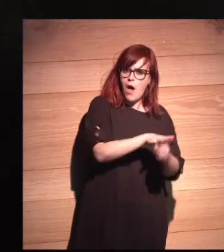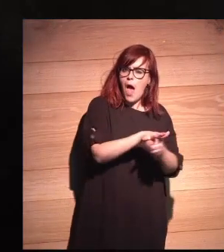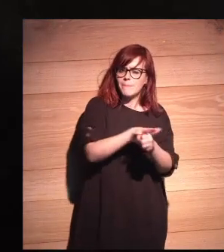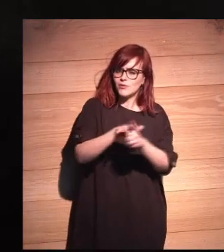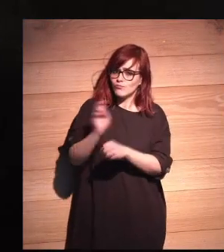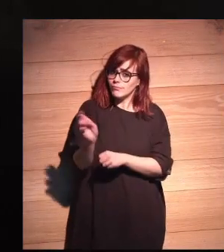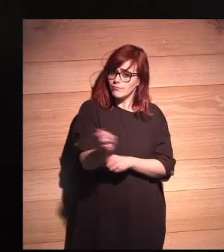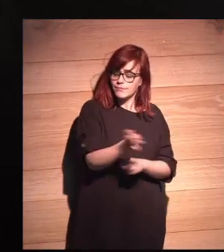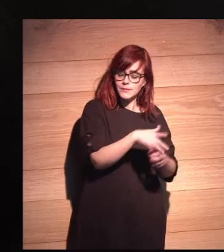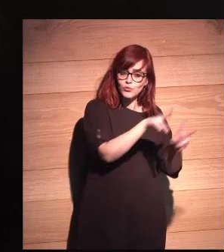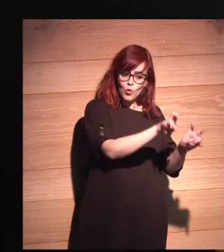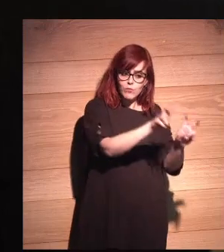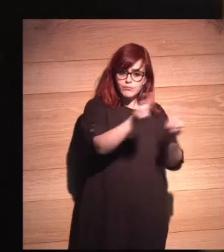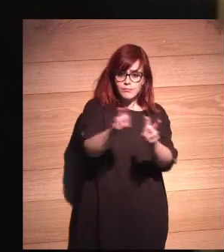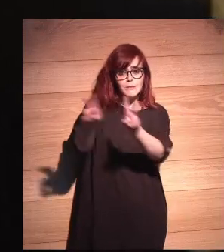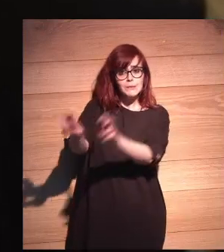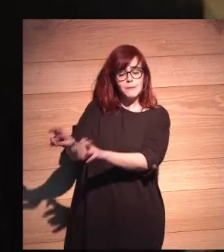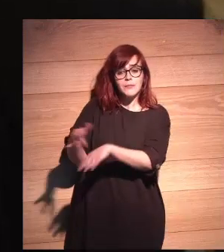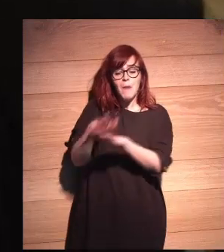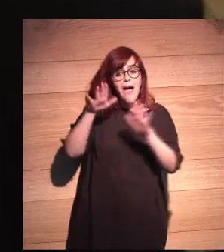me choca que no haya